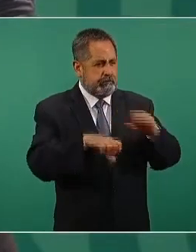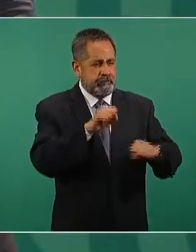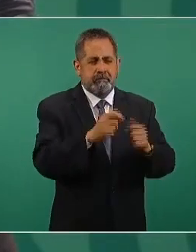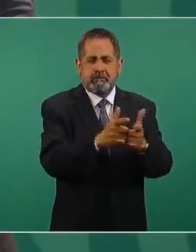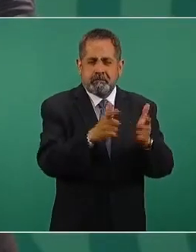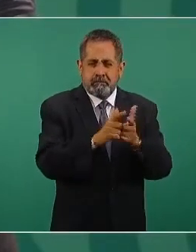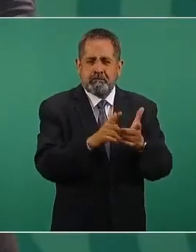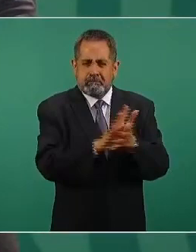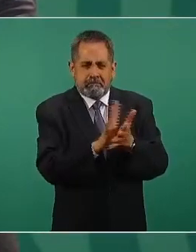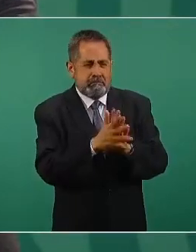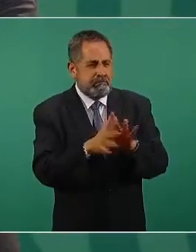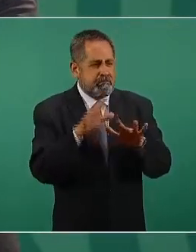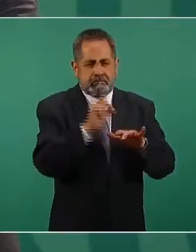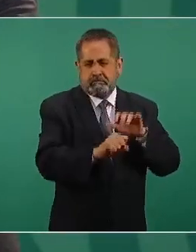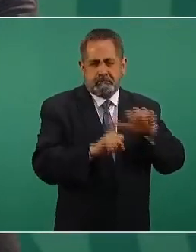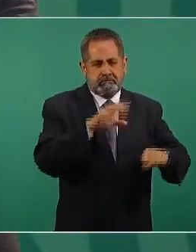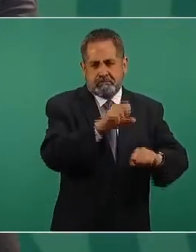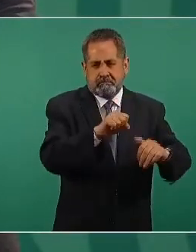a grupos,